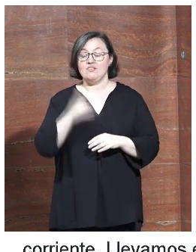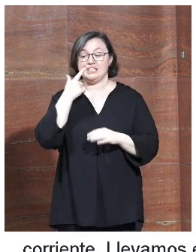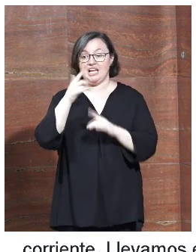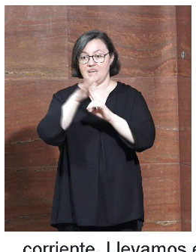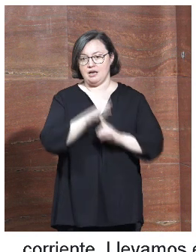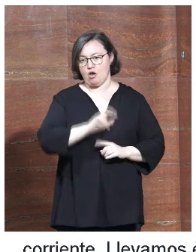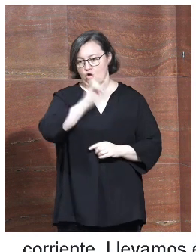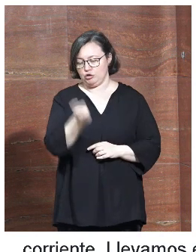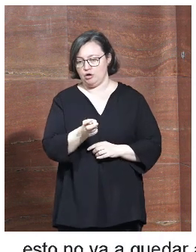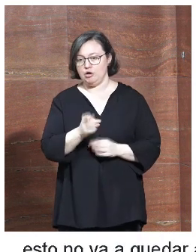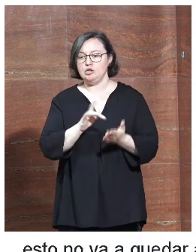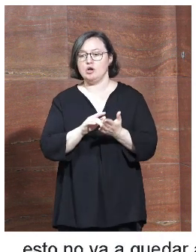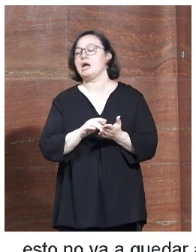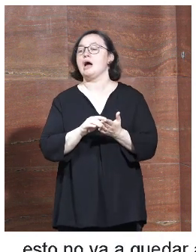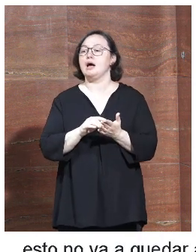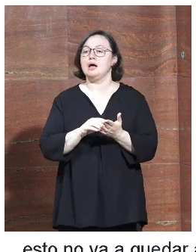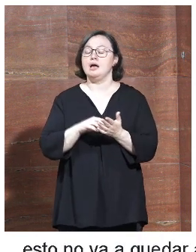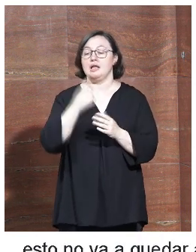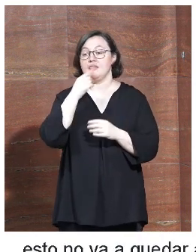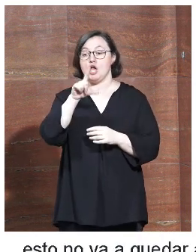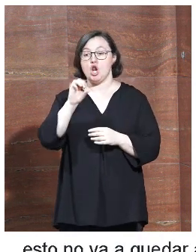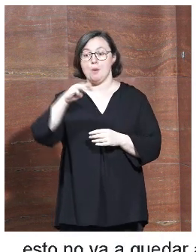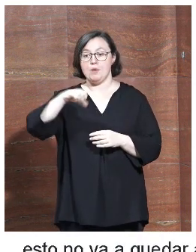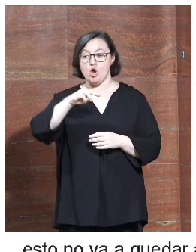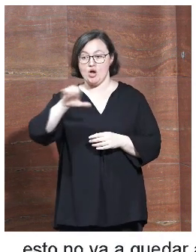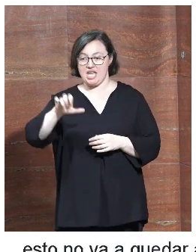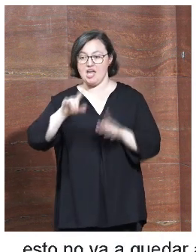discriminación. Tenemos la LOMLOE, educación inclusiva.